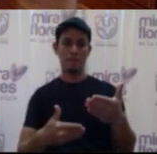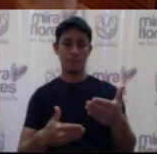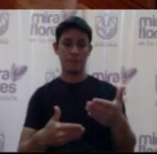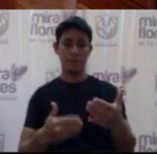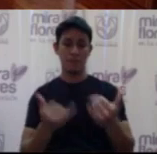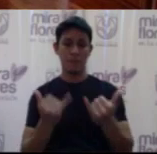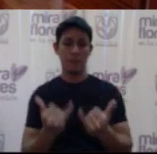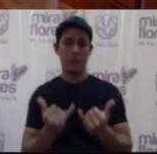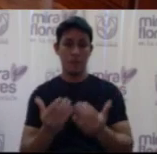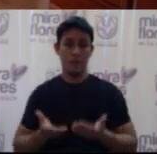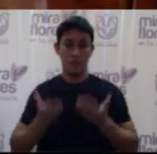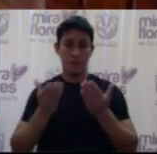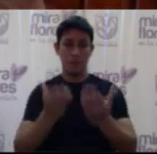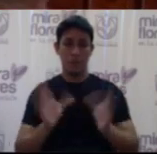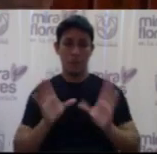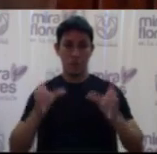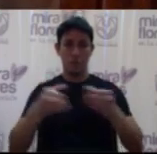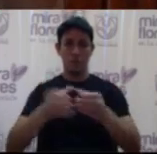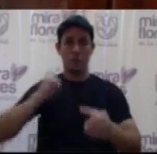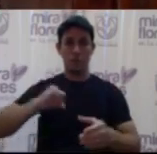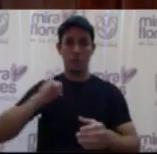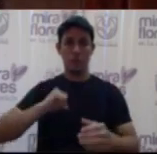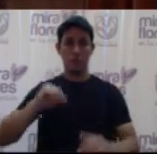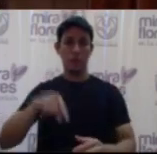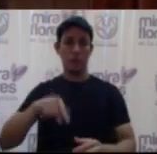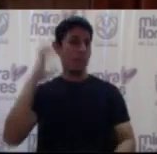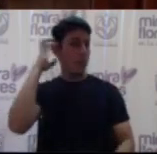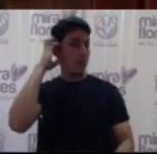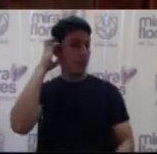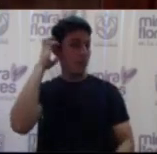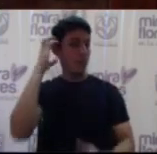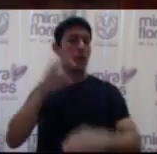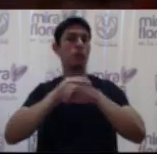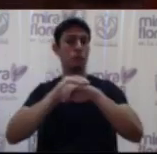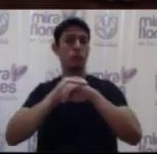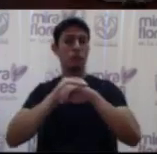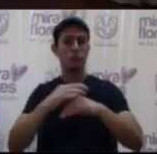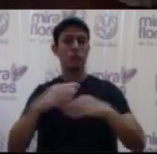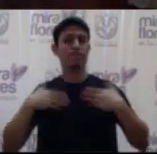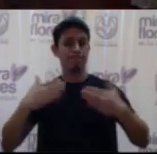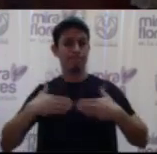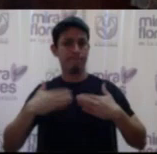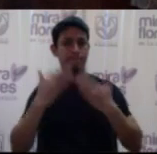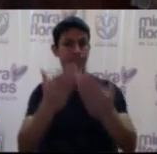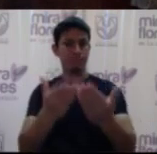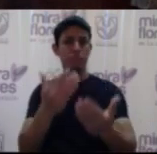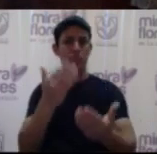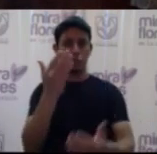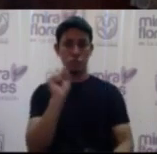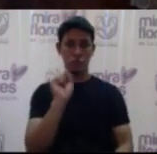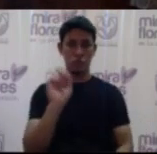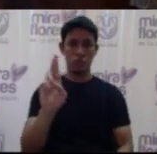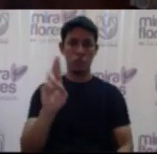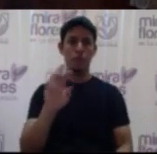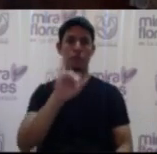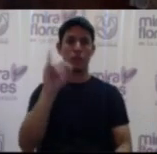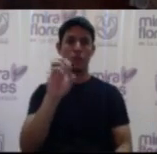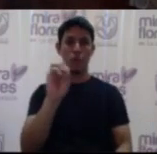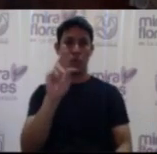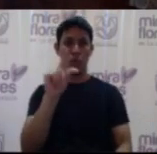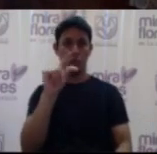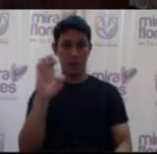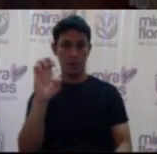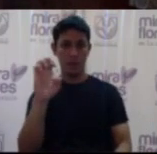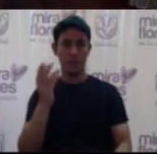orden del día propone que el Consejo Municipal de Miraflores salude y felicite al señor Jorge Vicente Martín Muñoz Wells, actual